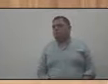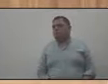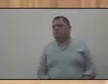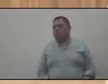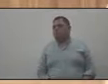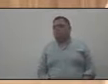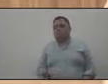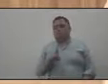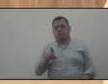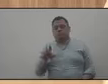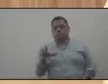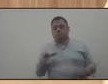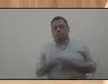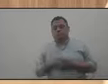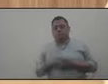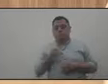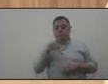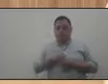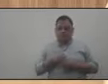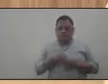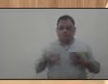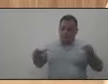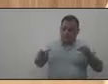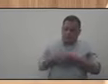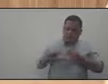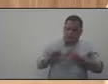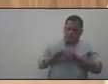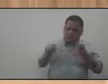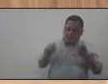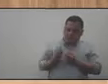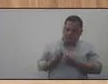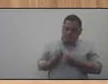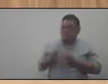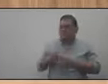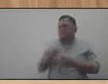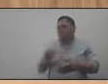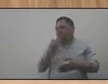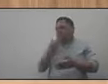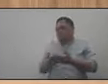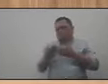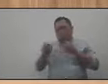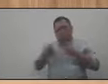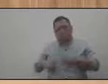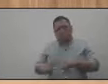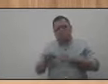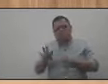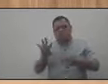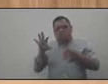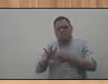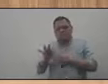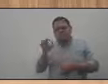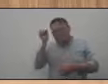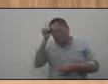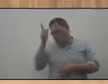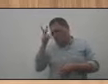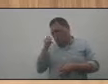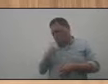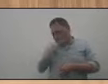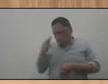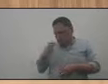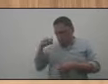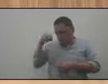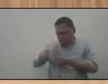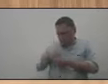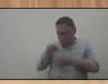A nuestro equipo de trabajo, a nuestras familias, gracias por ese esfuerzo, dedicación y compromiso. Así